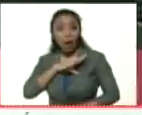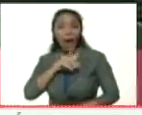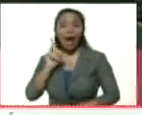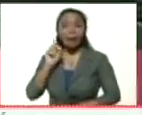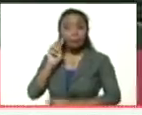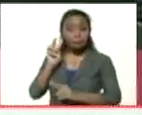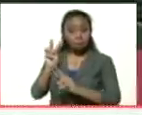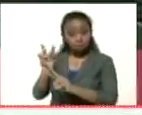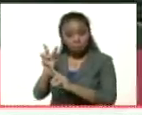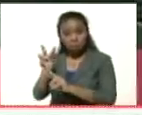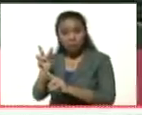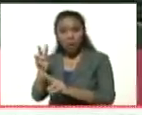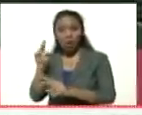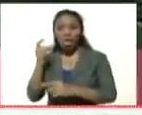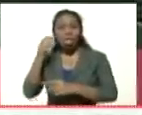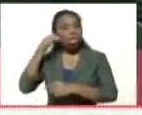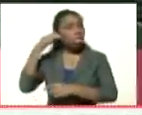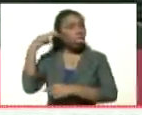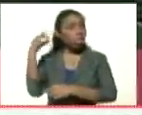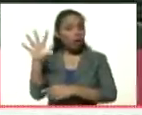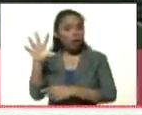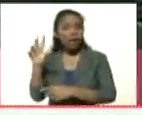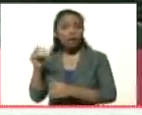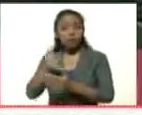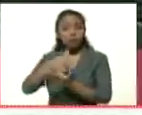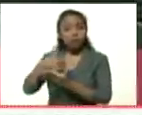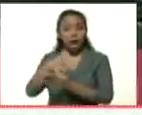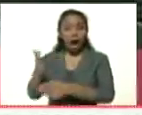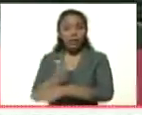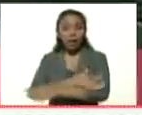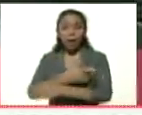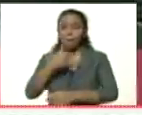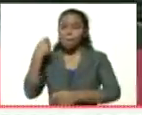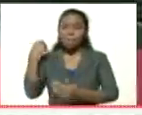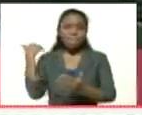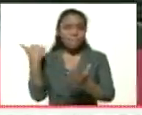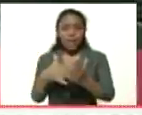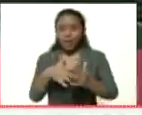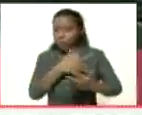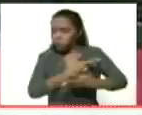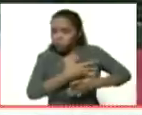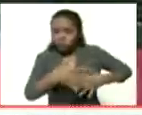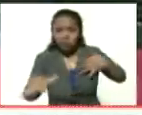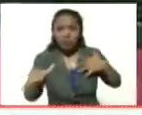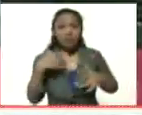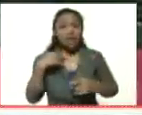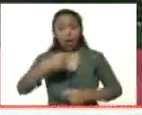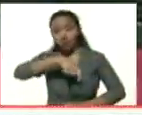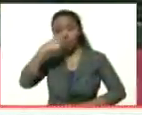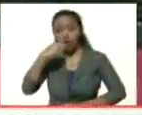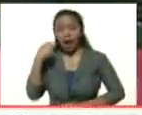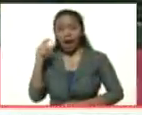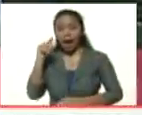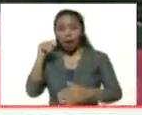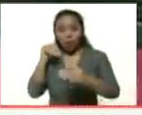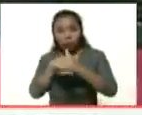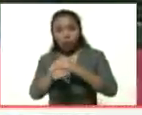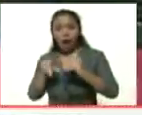permeables, descuidadas y vulnerables ante las miles de toneladas anuales de drogas que ingresan a ese